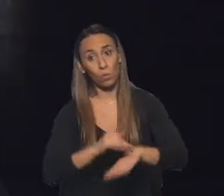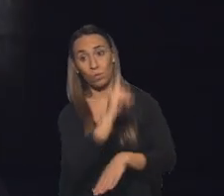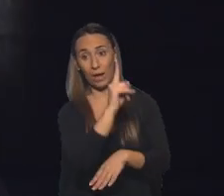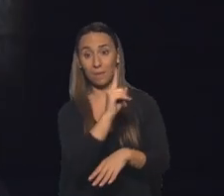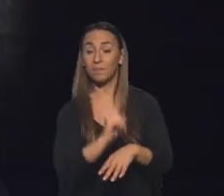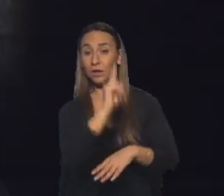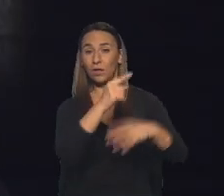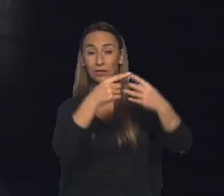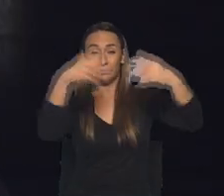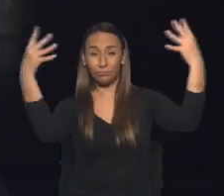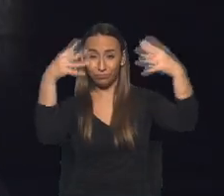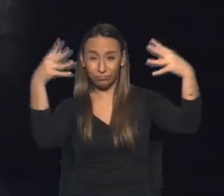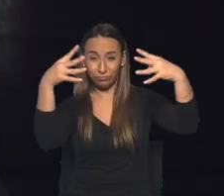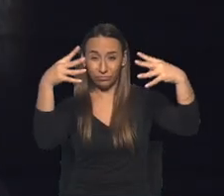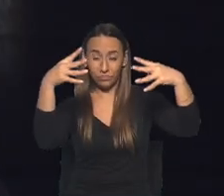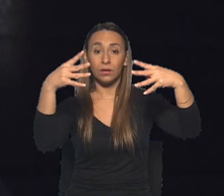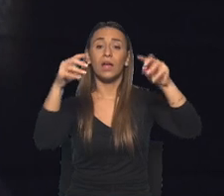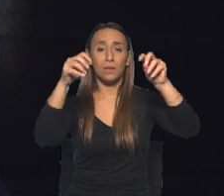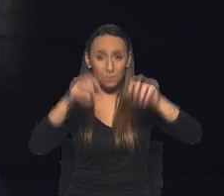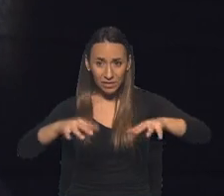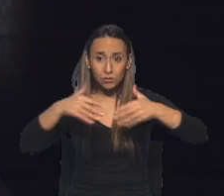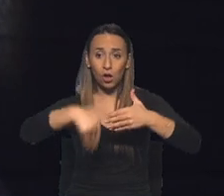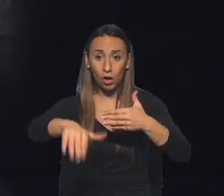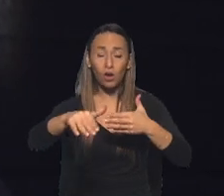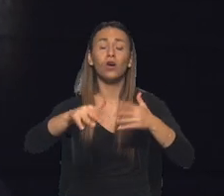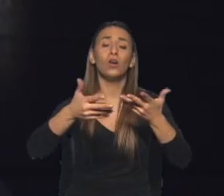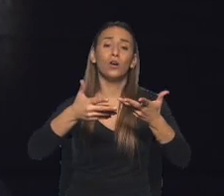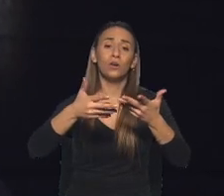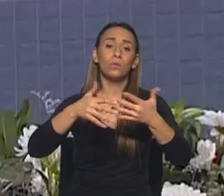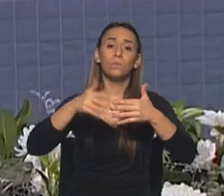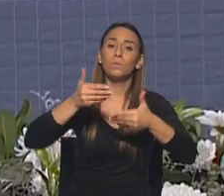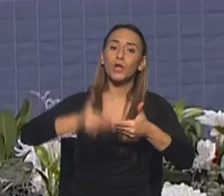desato valga la repetición un proceso